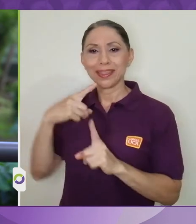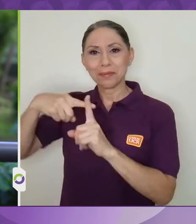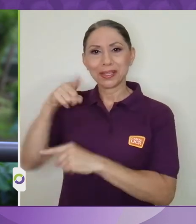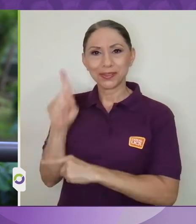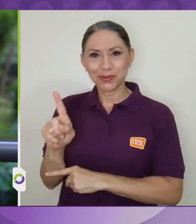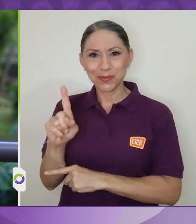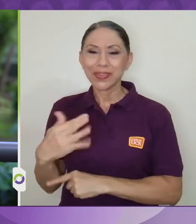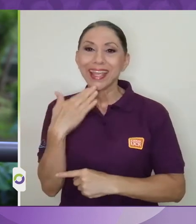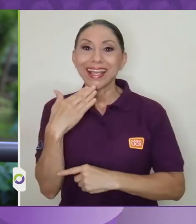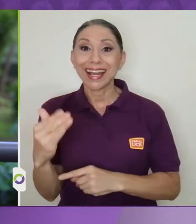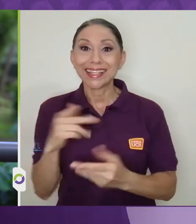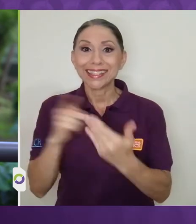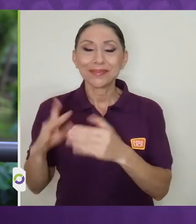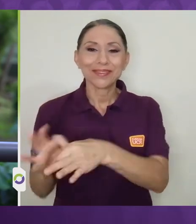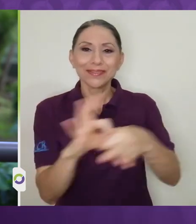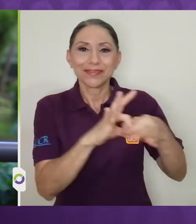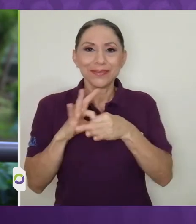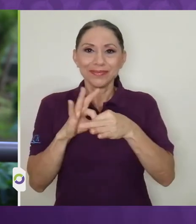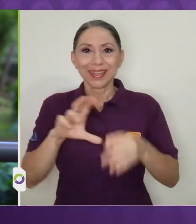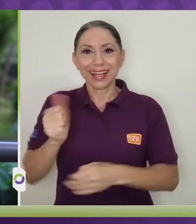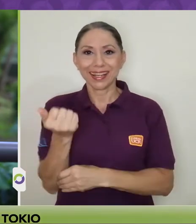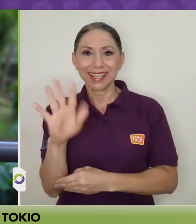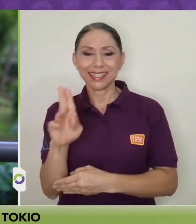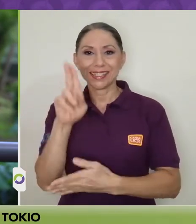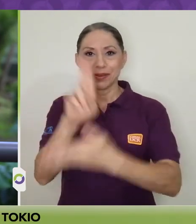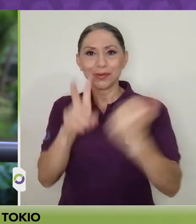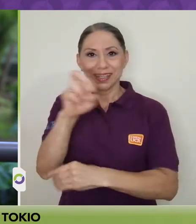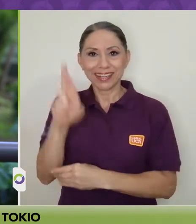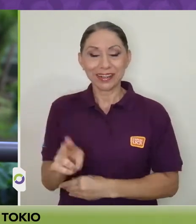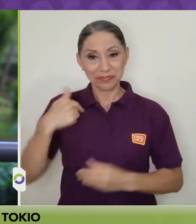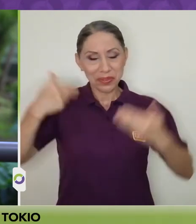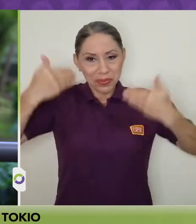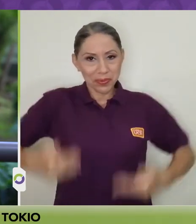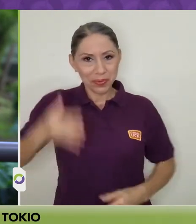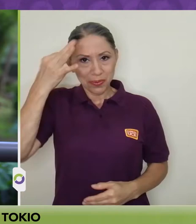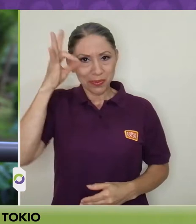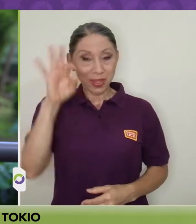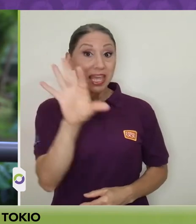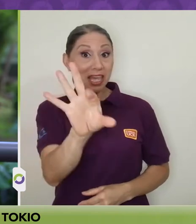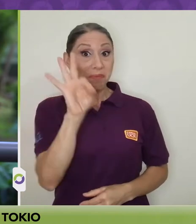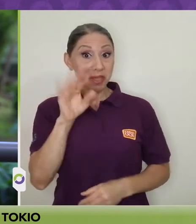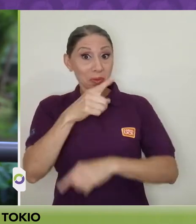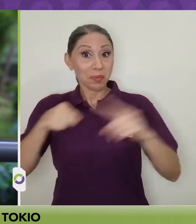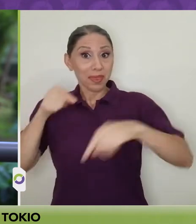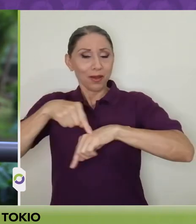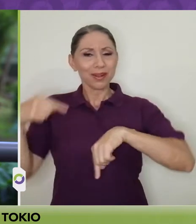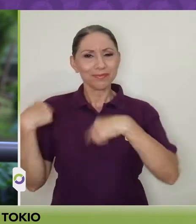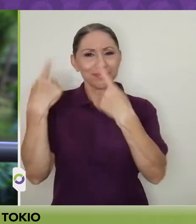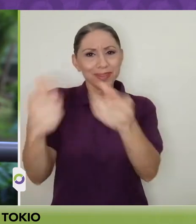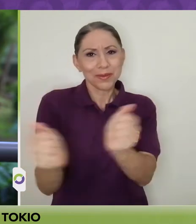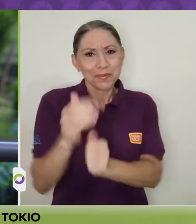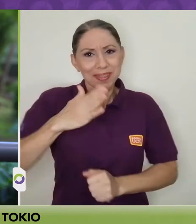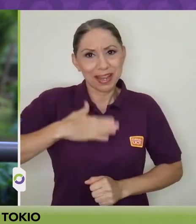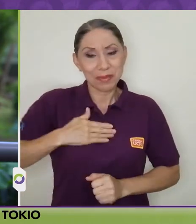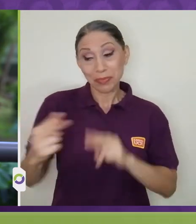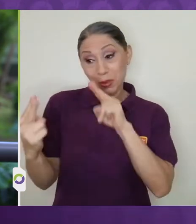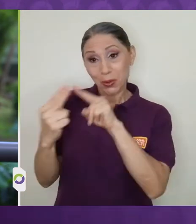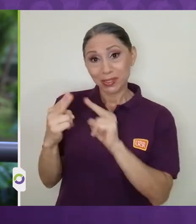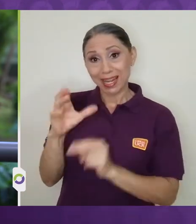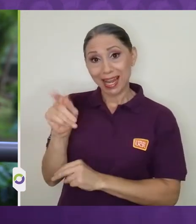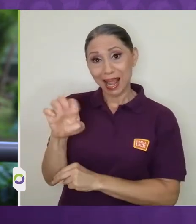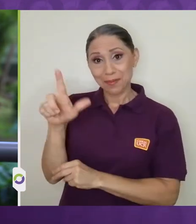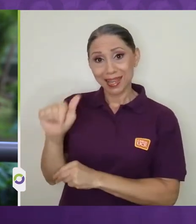a Nexos, producción de 15UCR. Yo soy María Fernanda Jiménez y le invito a acompañarme en la siguiente media hora y así conocer a Camila Jase